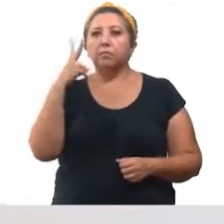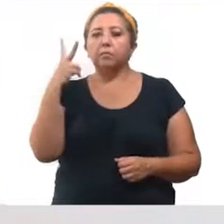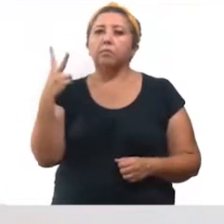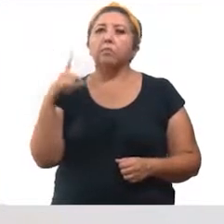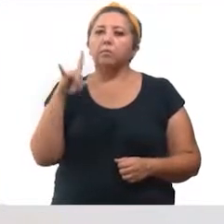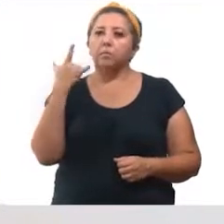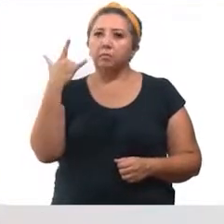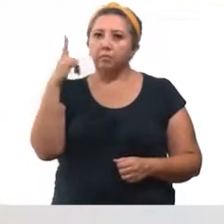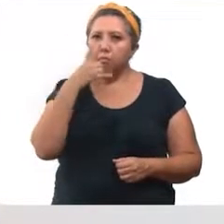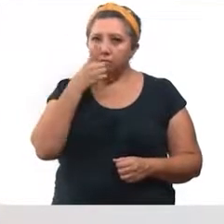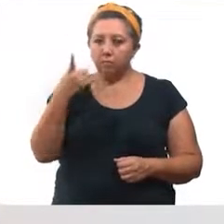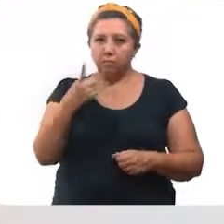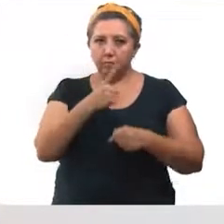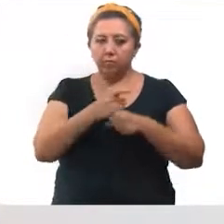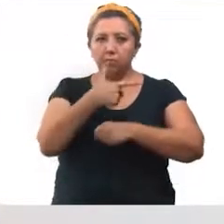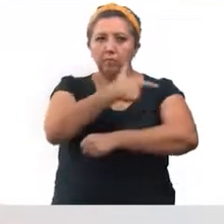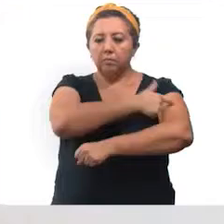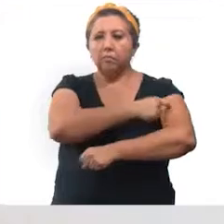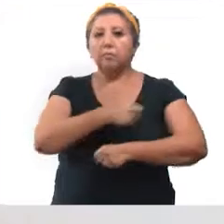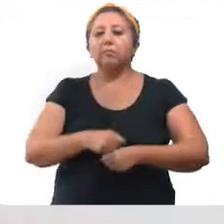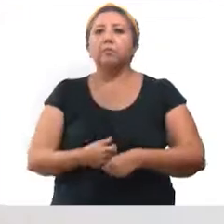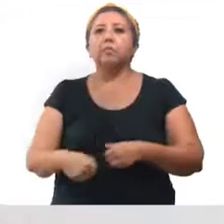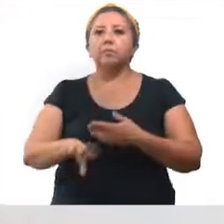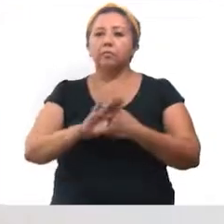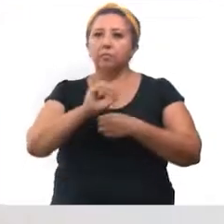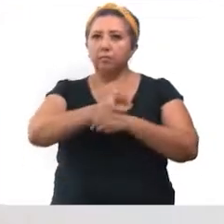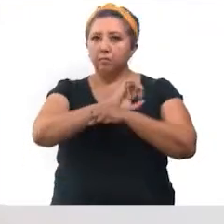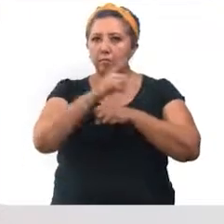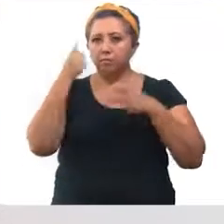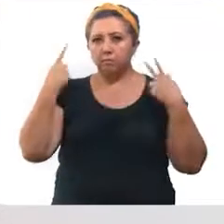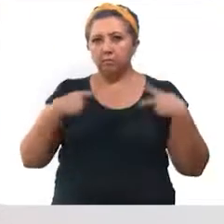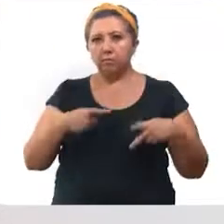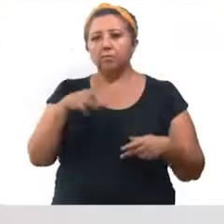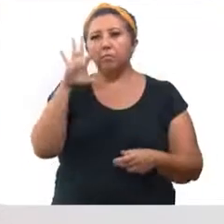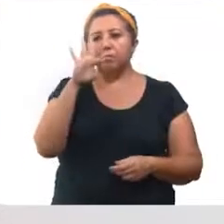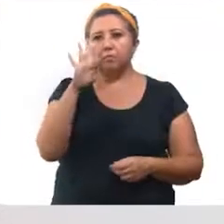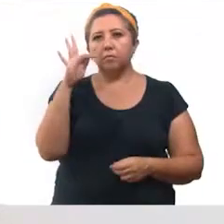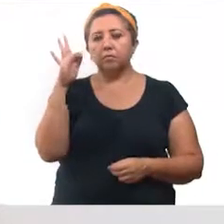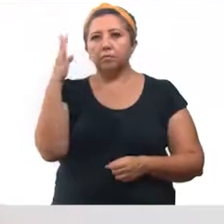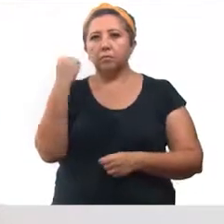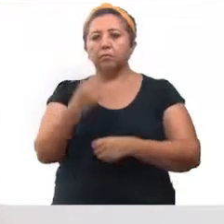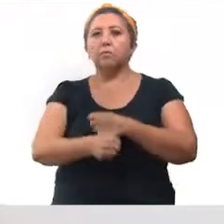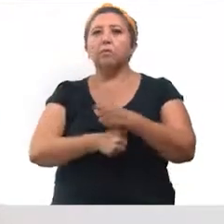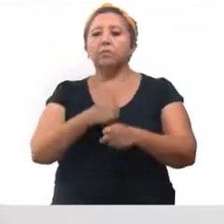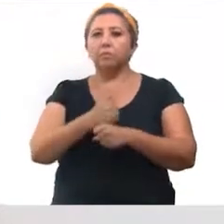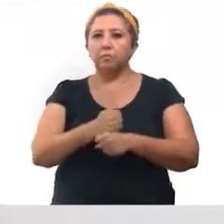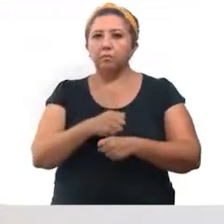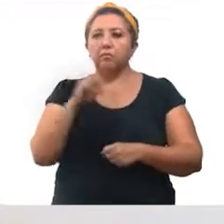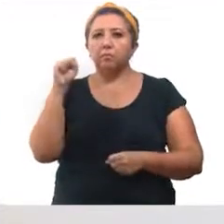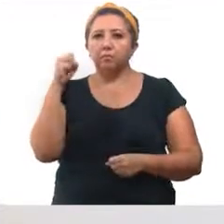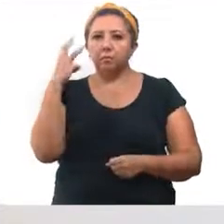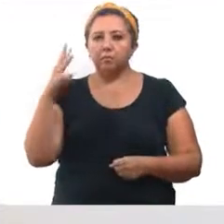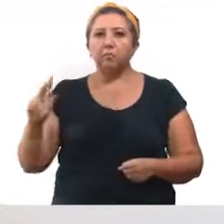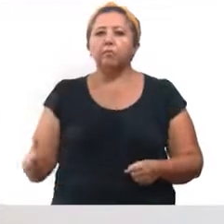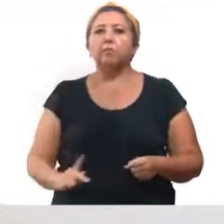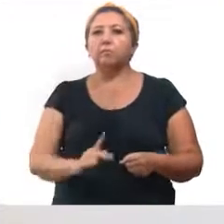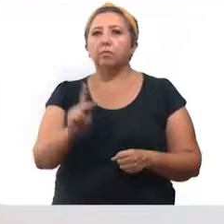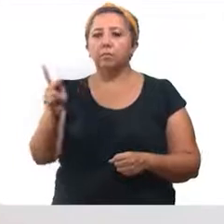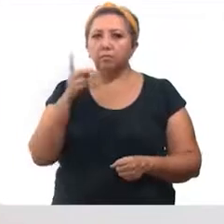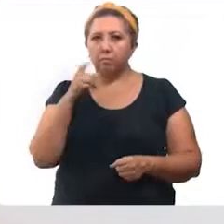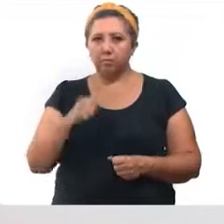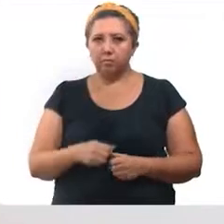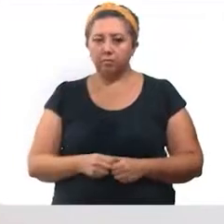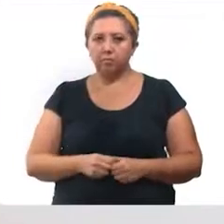julio se aplican las primeras dosis de vacunas contra el coronavirus para personas de 40 a 49 años en 63 municipios